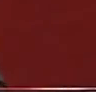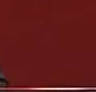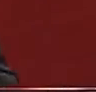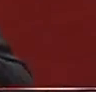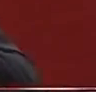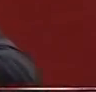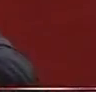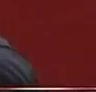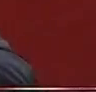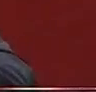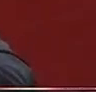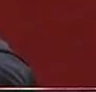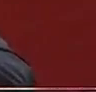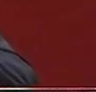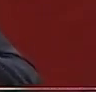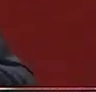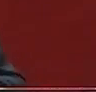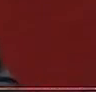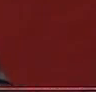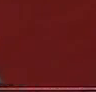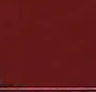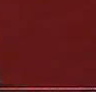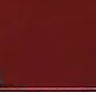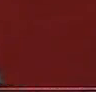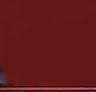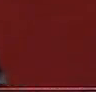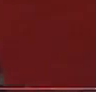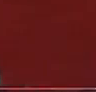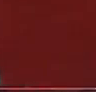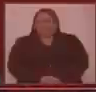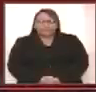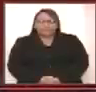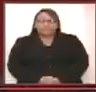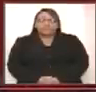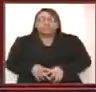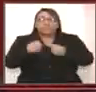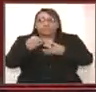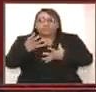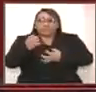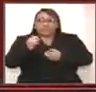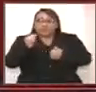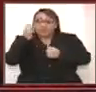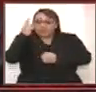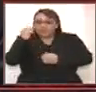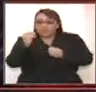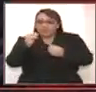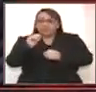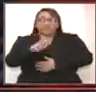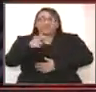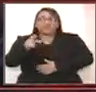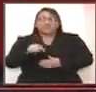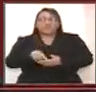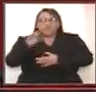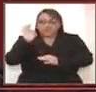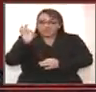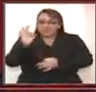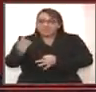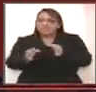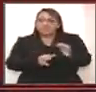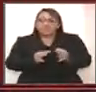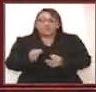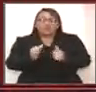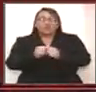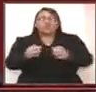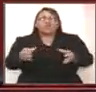data estadística en materia de homicidios, quisiera como tercer punto de esta exposición aludir a